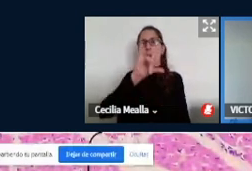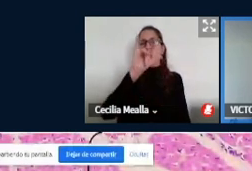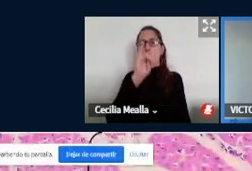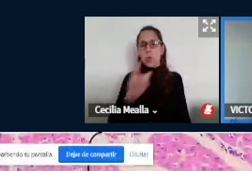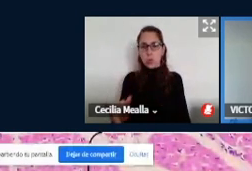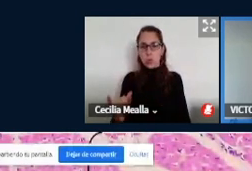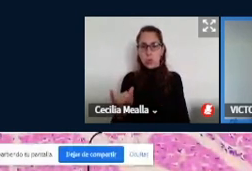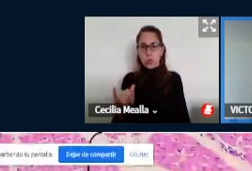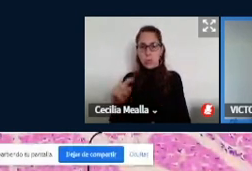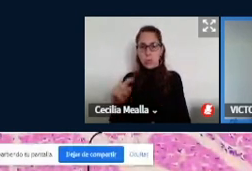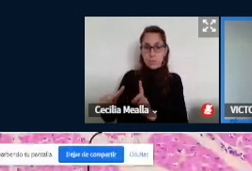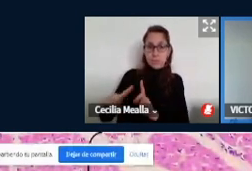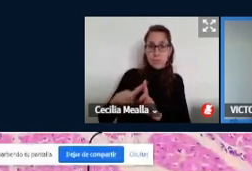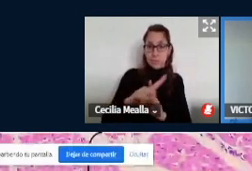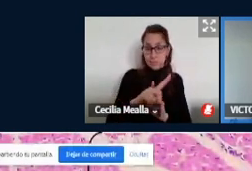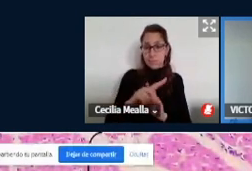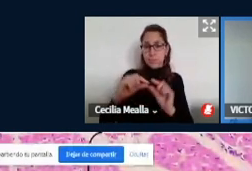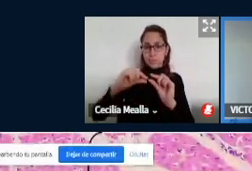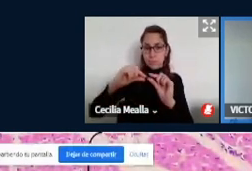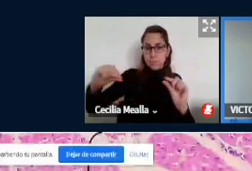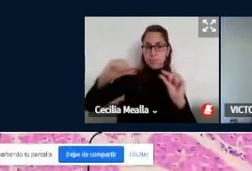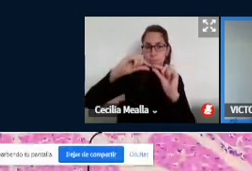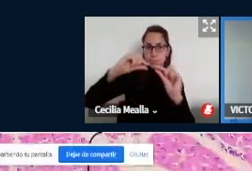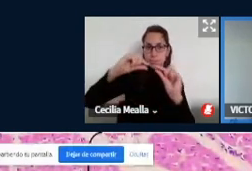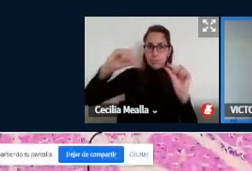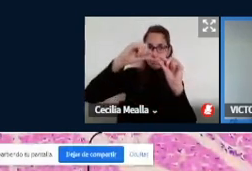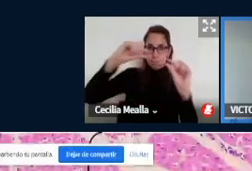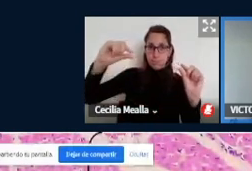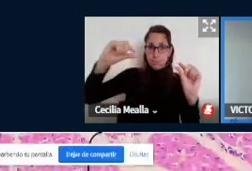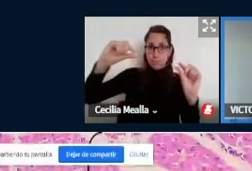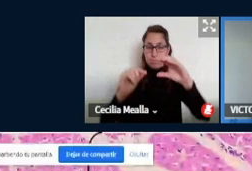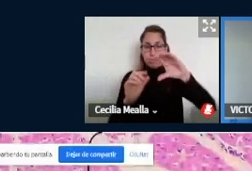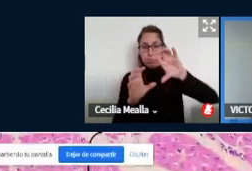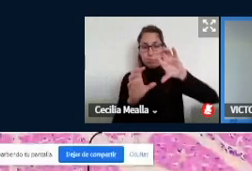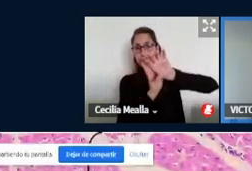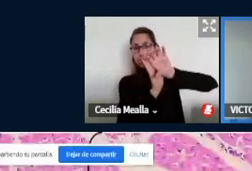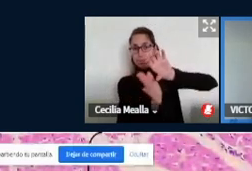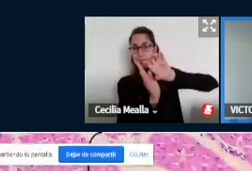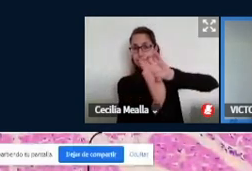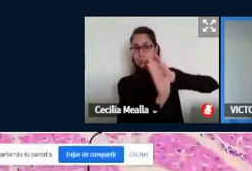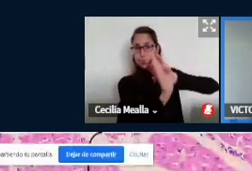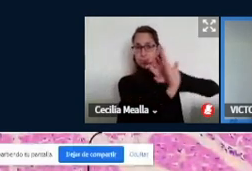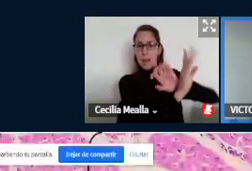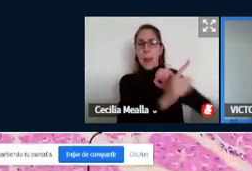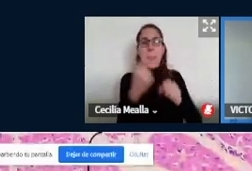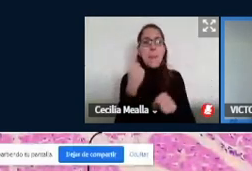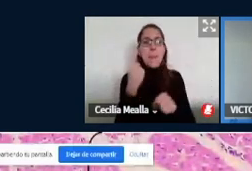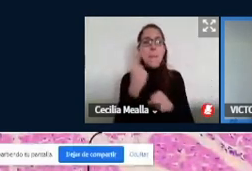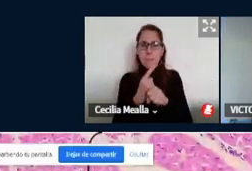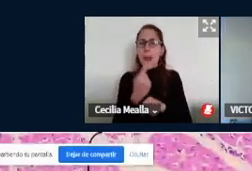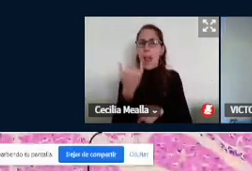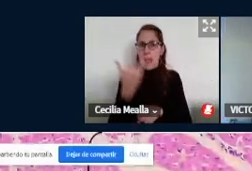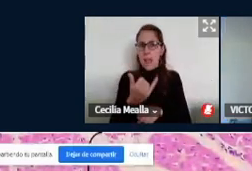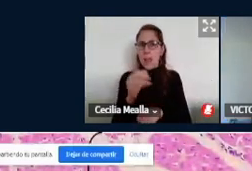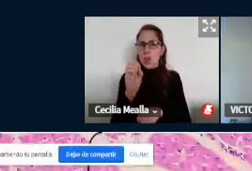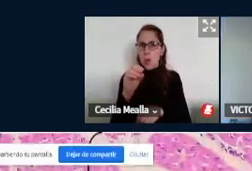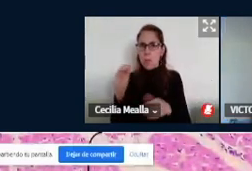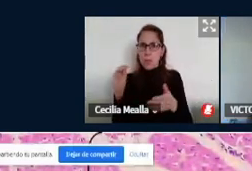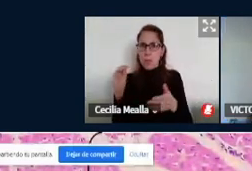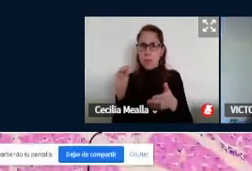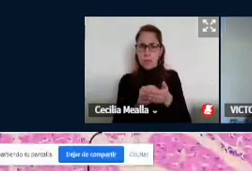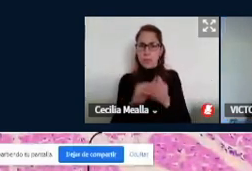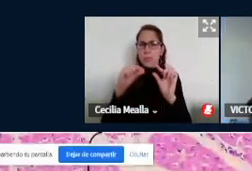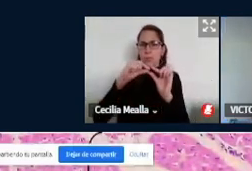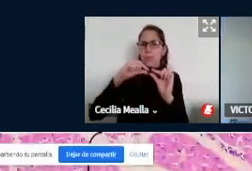acá para allá vamos a empezar con las diferentes capas. La primera está escrita. ¿Cuál es?